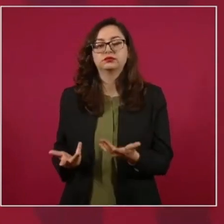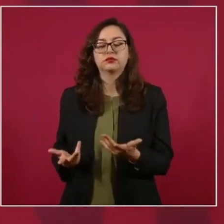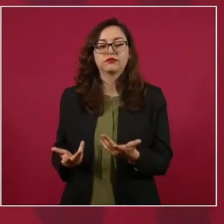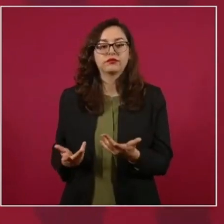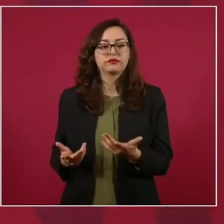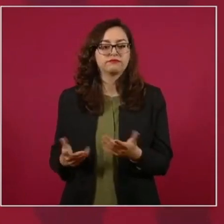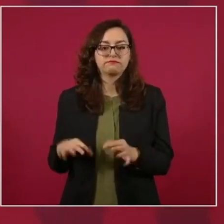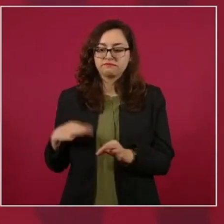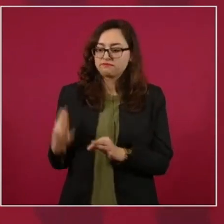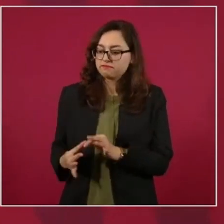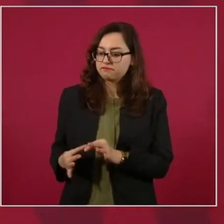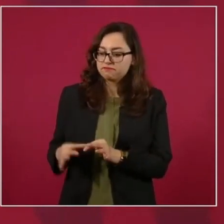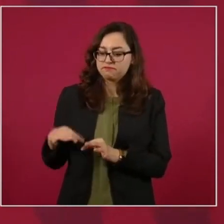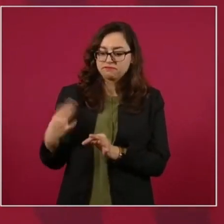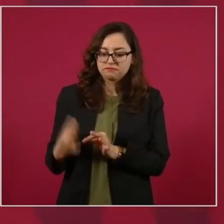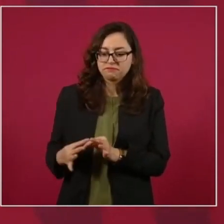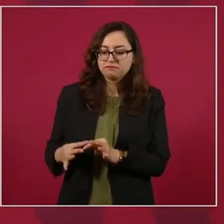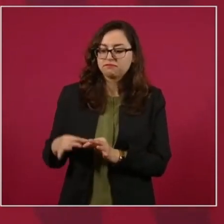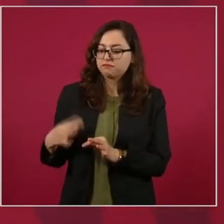programas